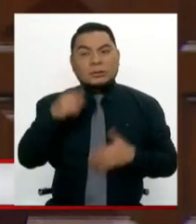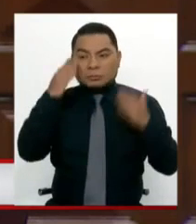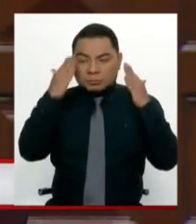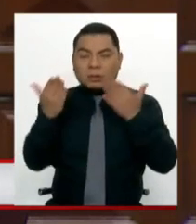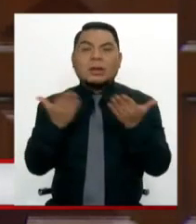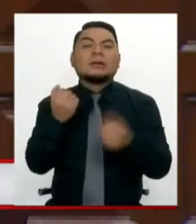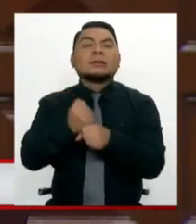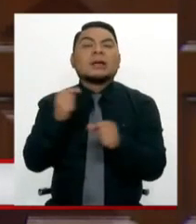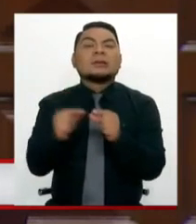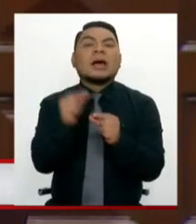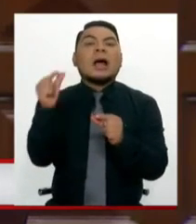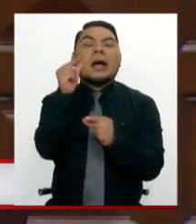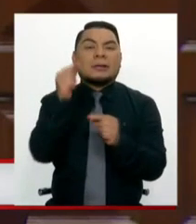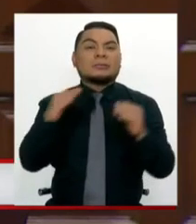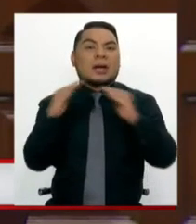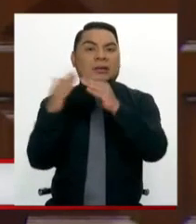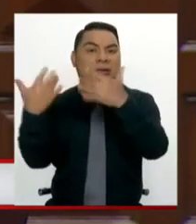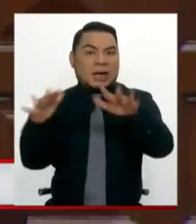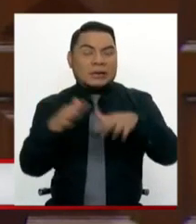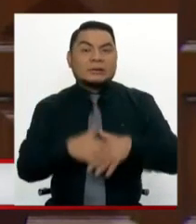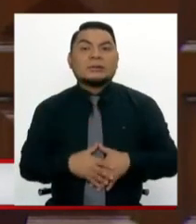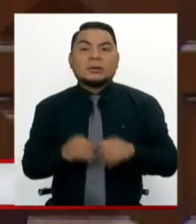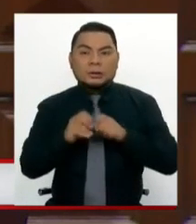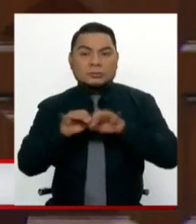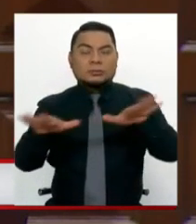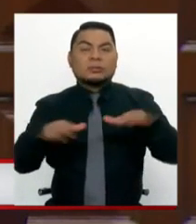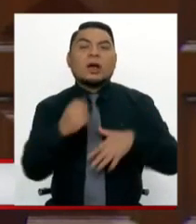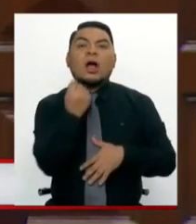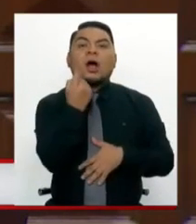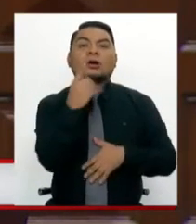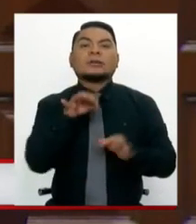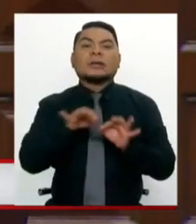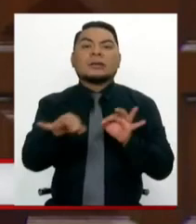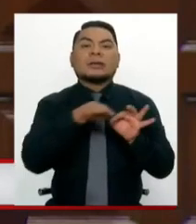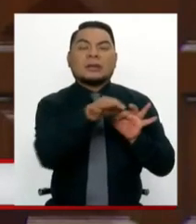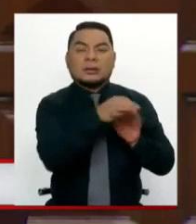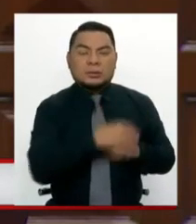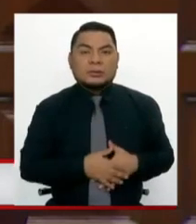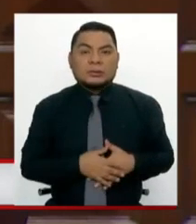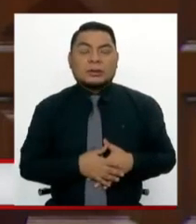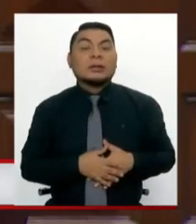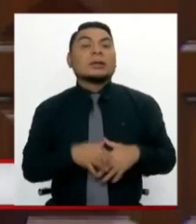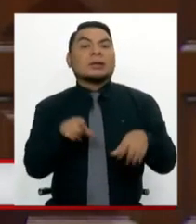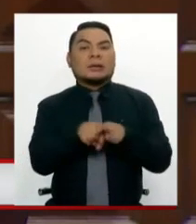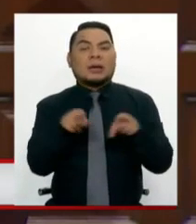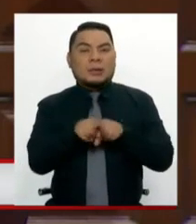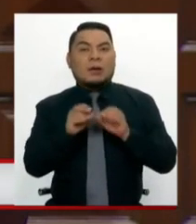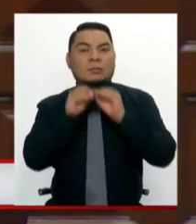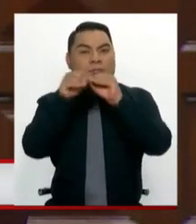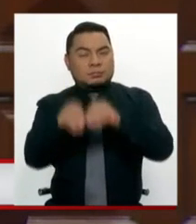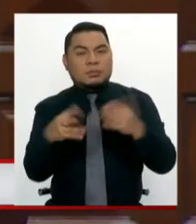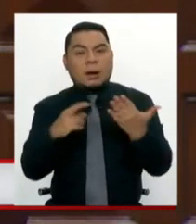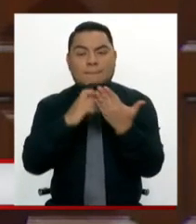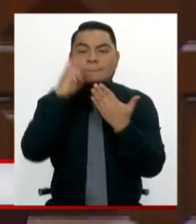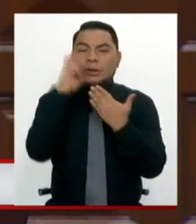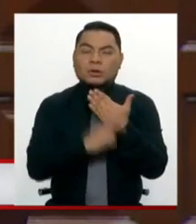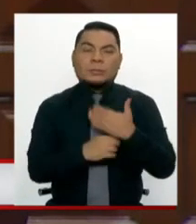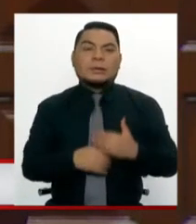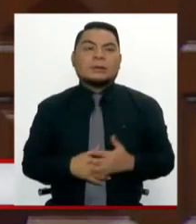natural residencial, distribuidos en 11 regiones. Asimismo, con la implementación del